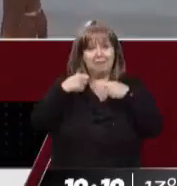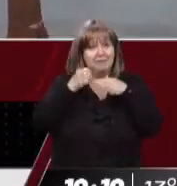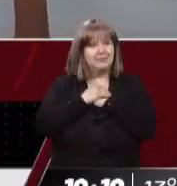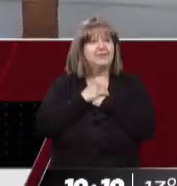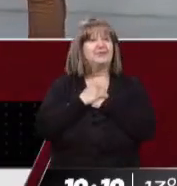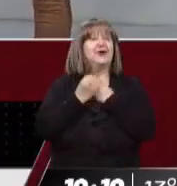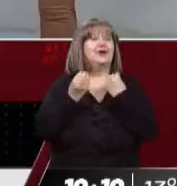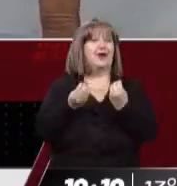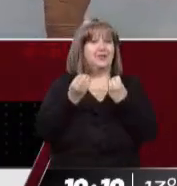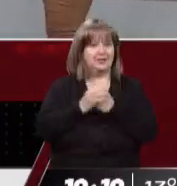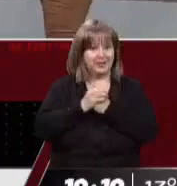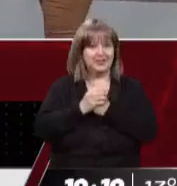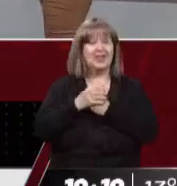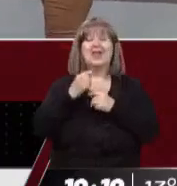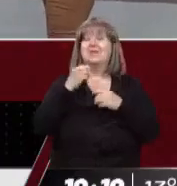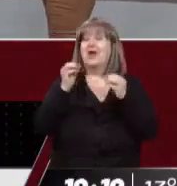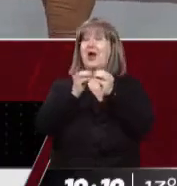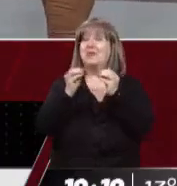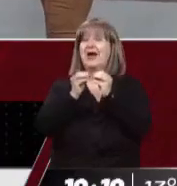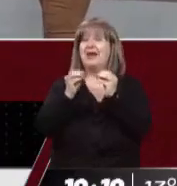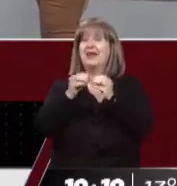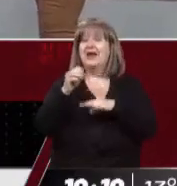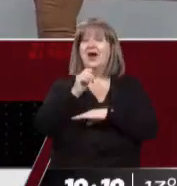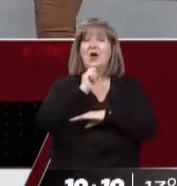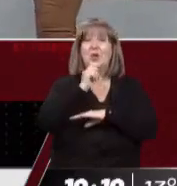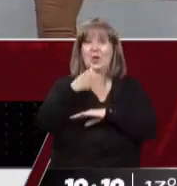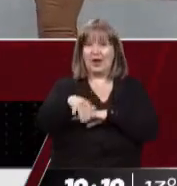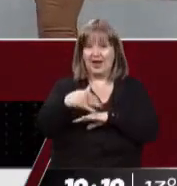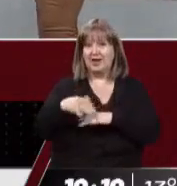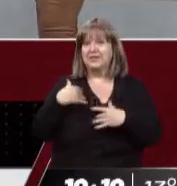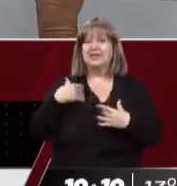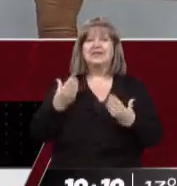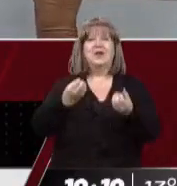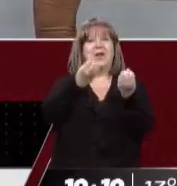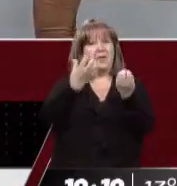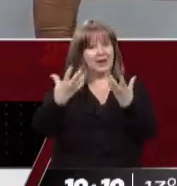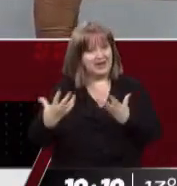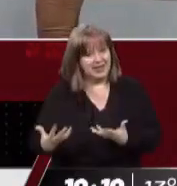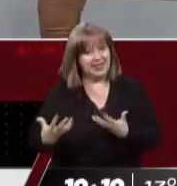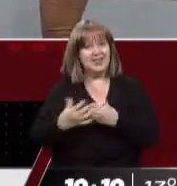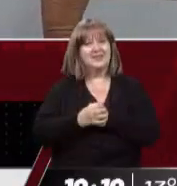el frío, pero disfrutándolo también. ¿Cómo anda, Juli? Bienvenido. Buenas tardes, Juli.